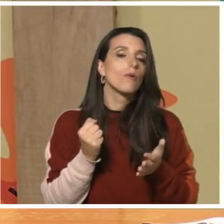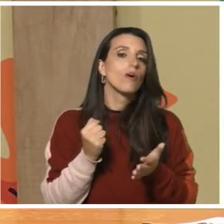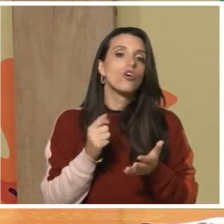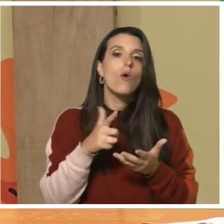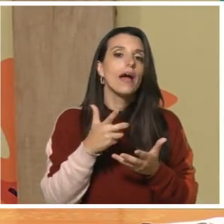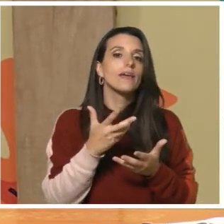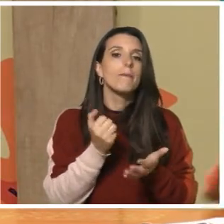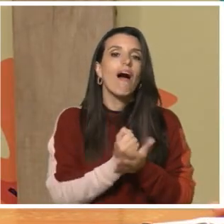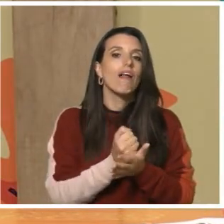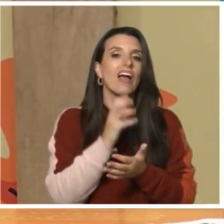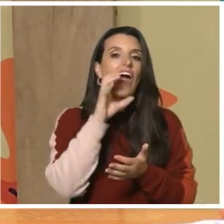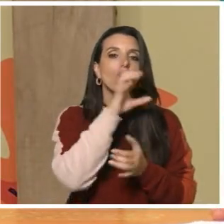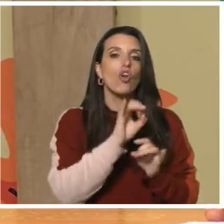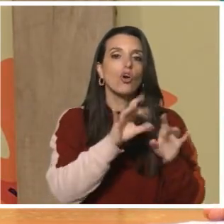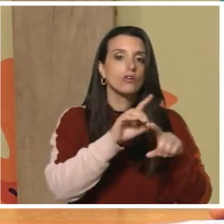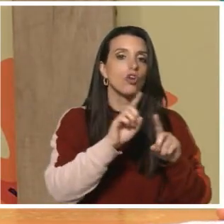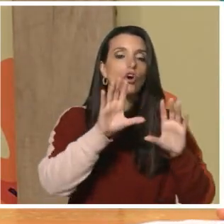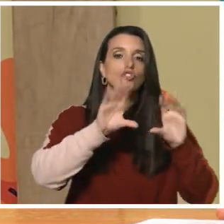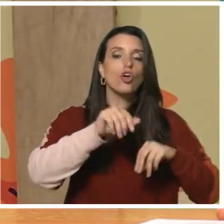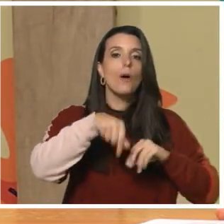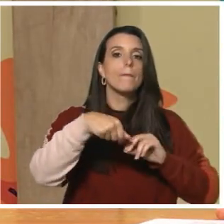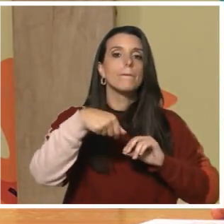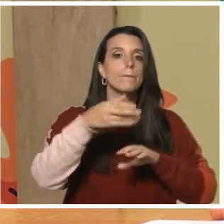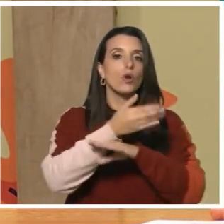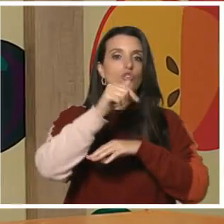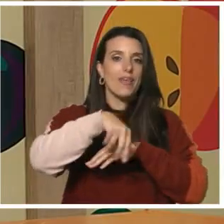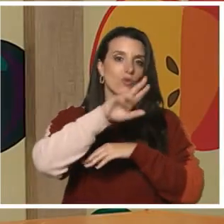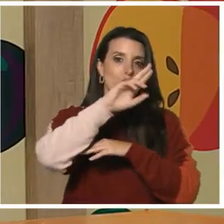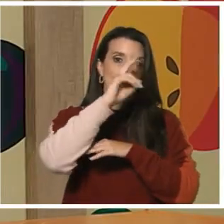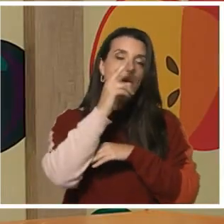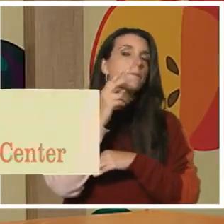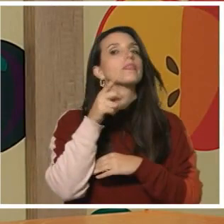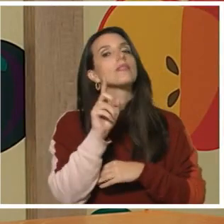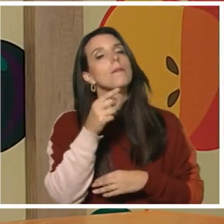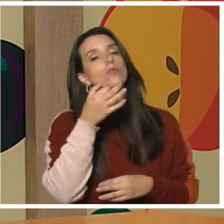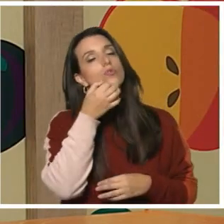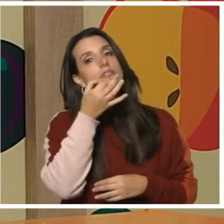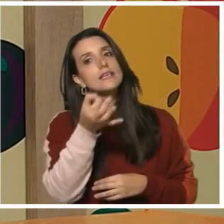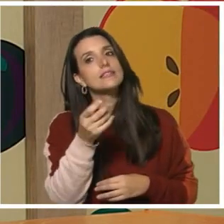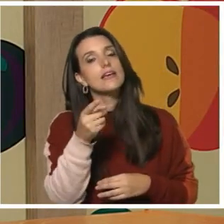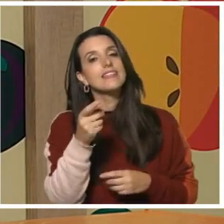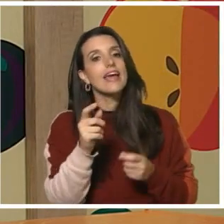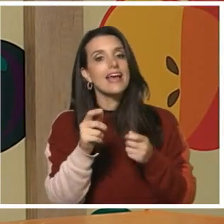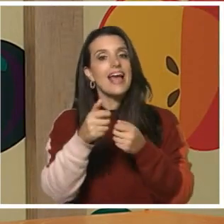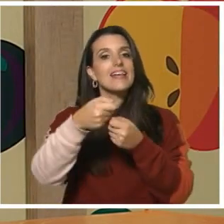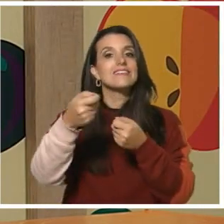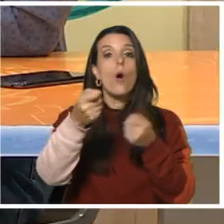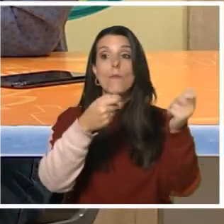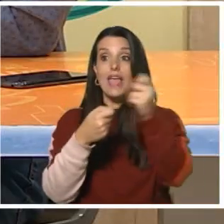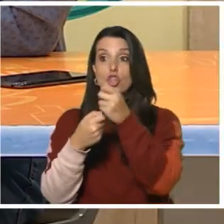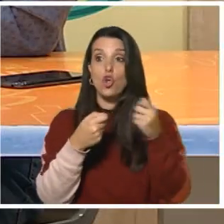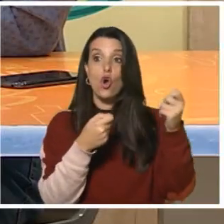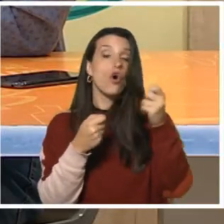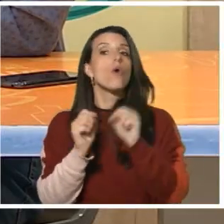carbono porque son productos todos nacionales que no vienen de otro lado. Perfecto. Cuando hablabas de este saumerio, no digo, también